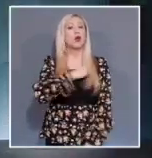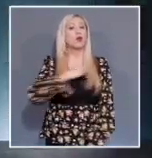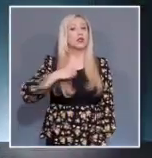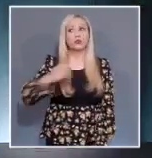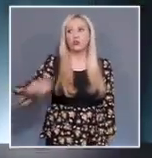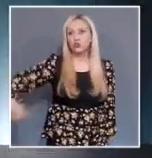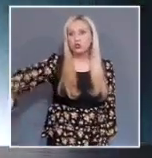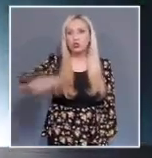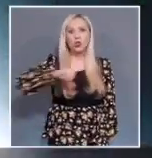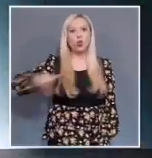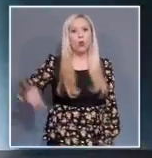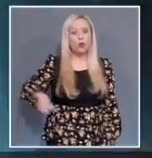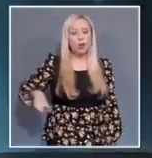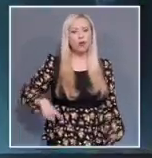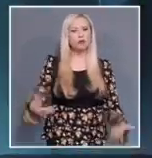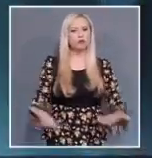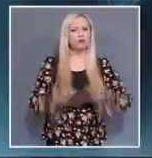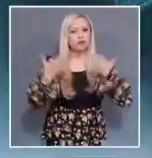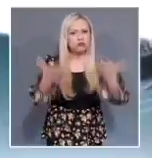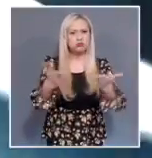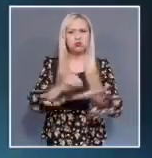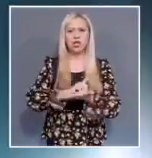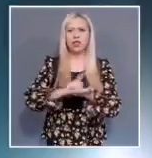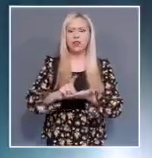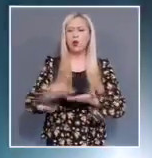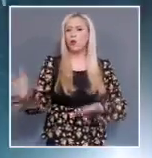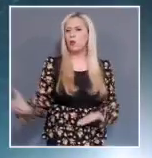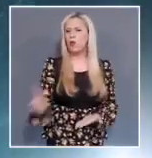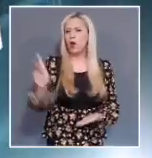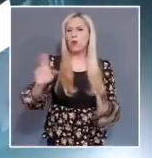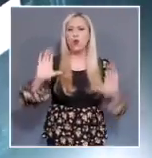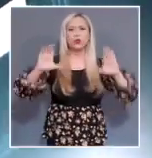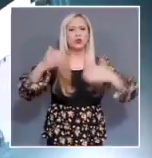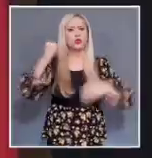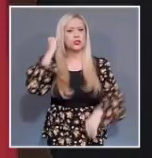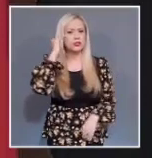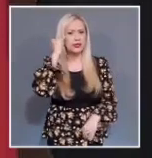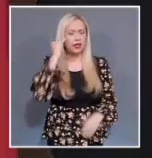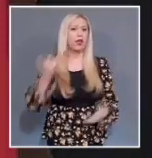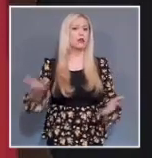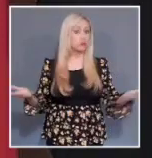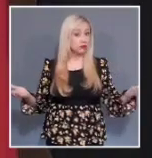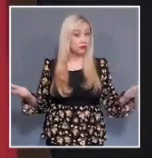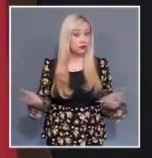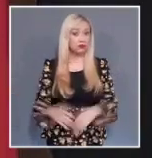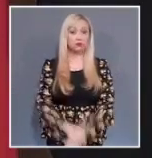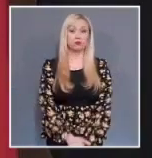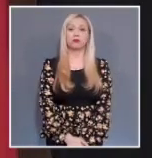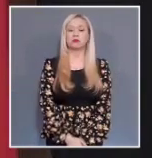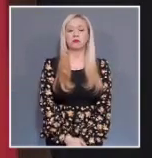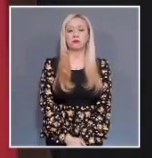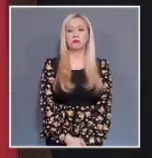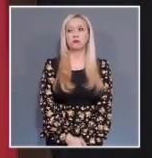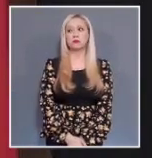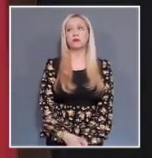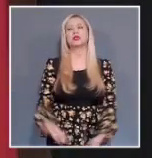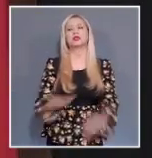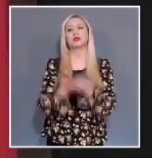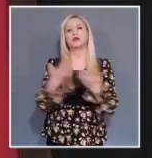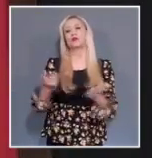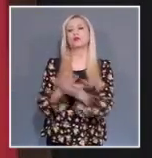ejercicio de sus derechos a pueblos y comunidades indígenas. La catedrática y Premio Nobel de la